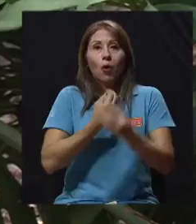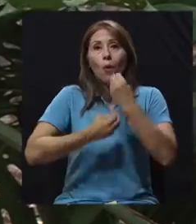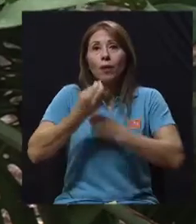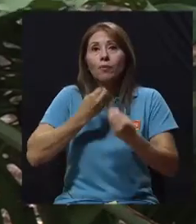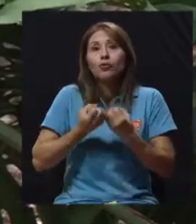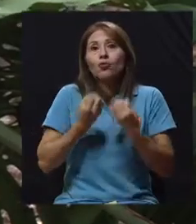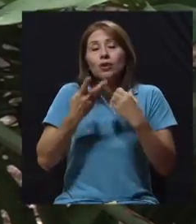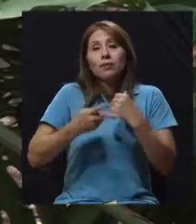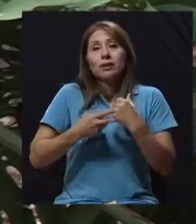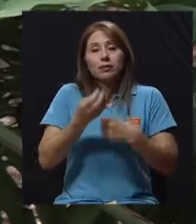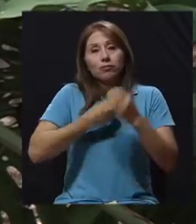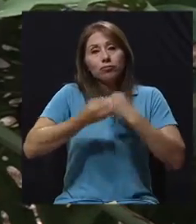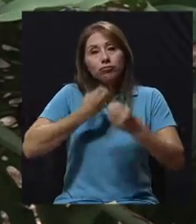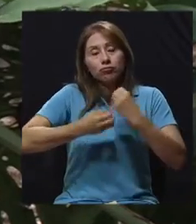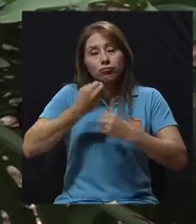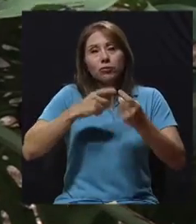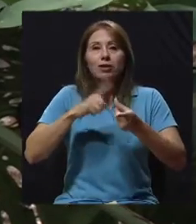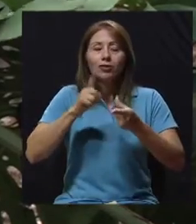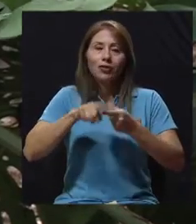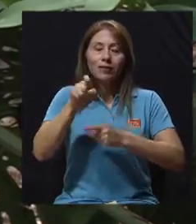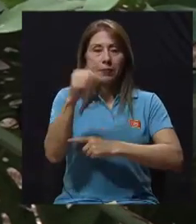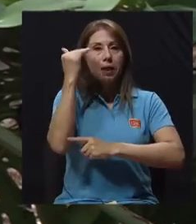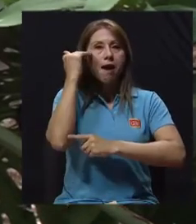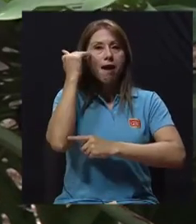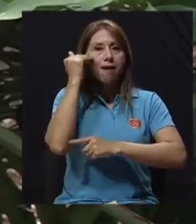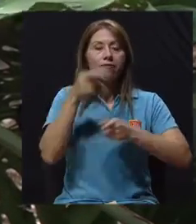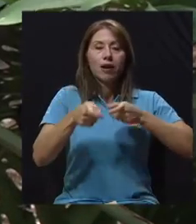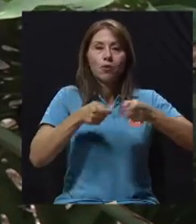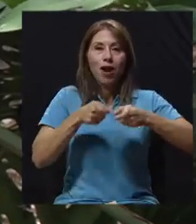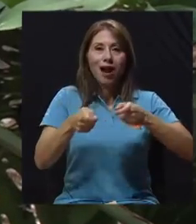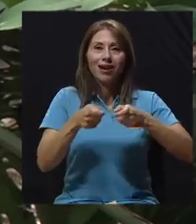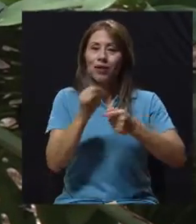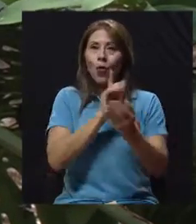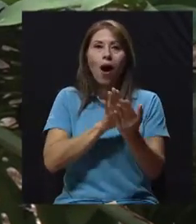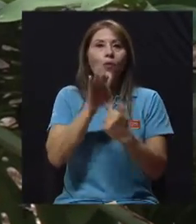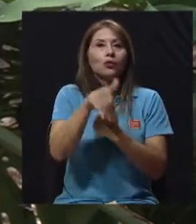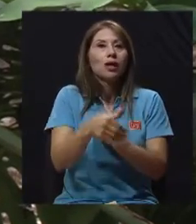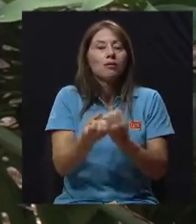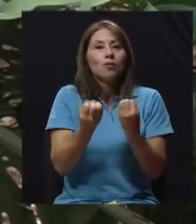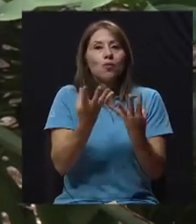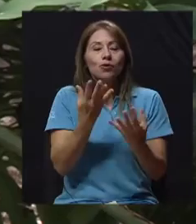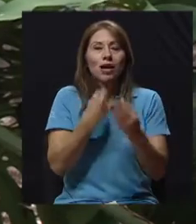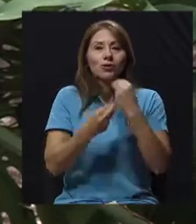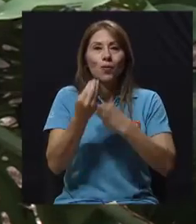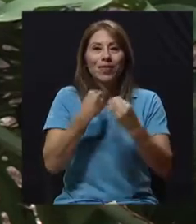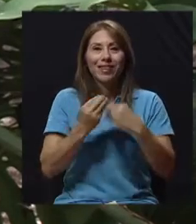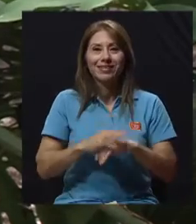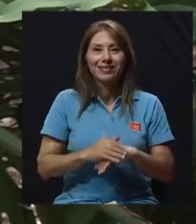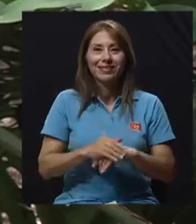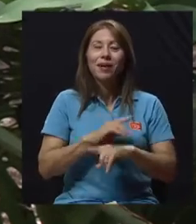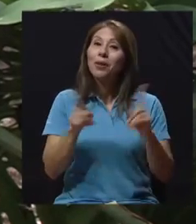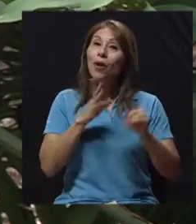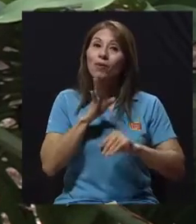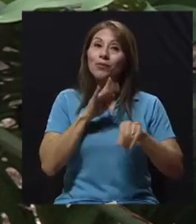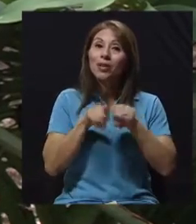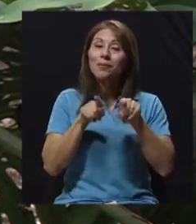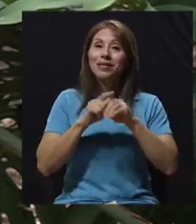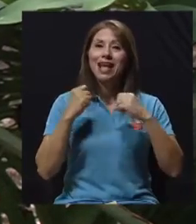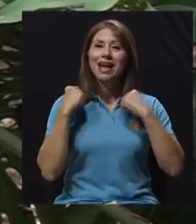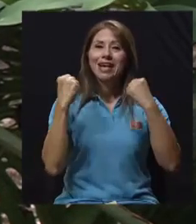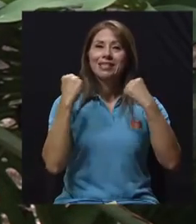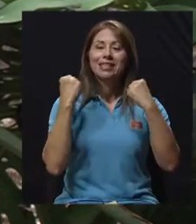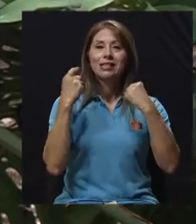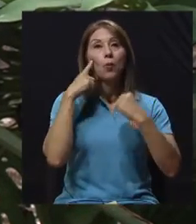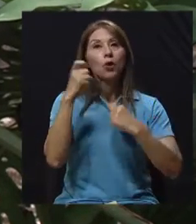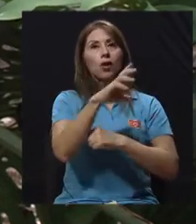seguido que no está bien o no está de más, ¿verdad? El hecho de regular y no abusar tanto de las comidas. Pero hablemos un poco de este ejercicio también,